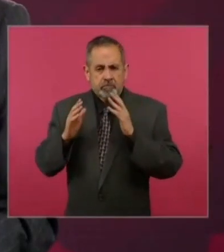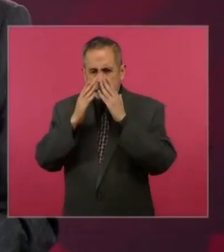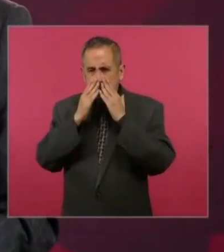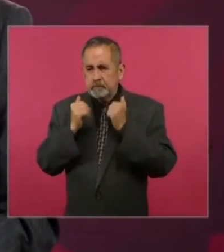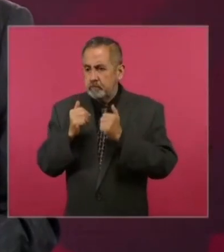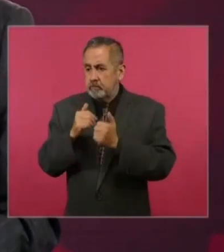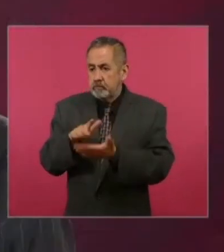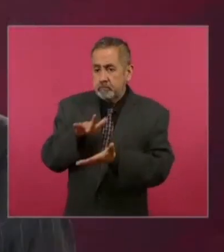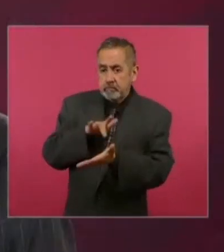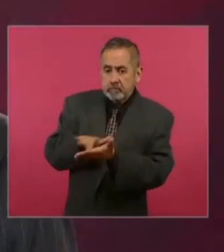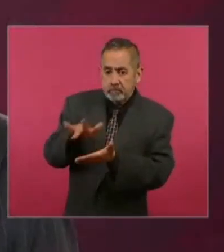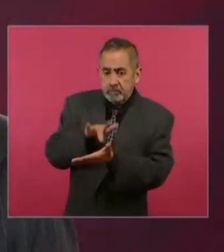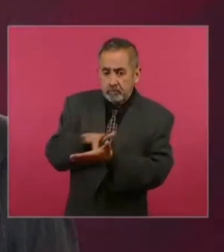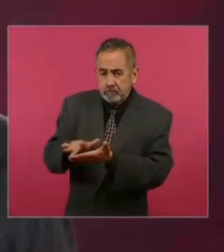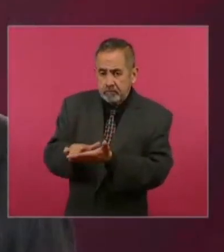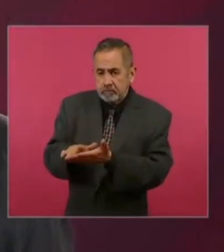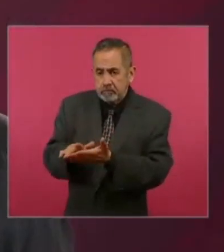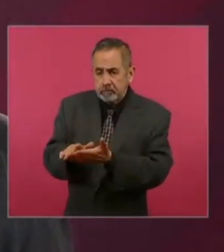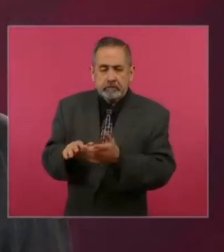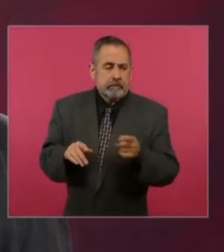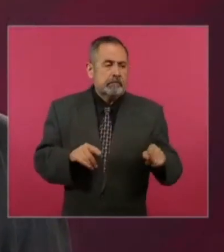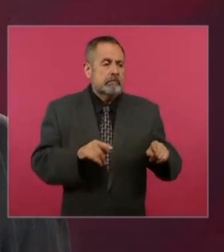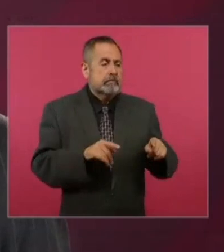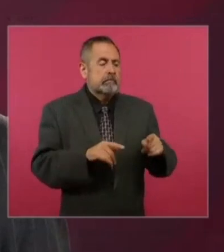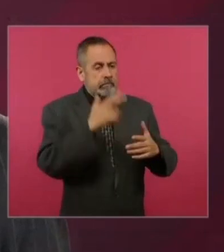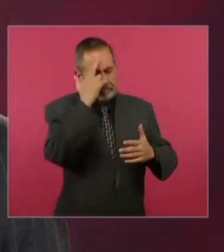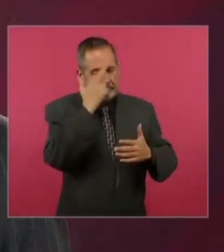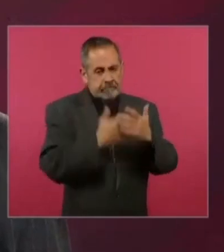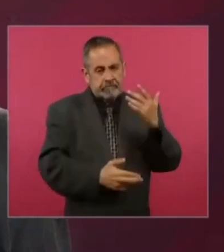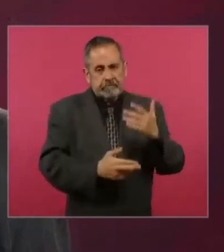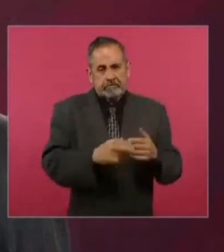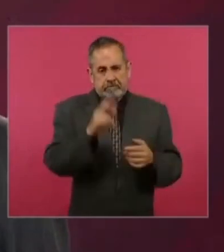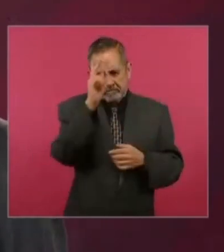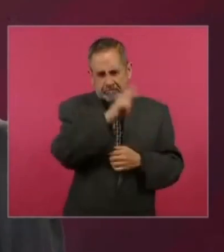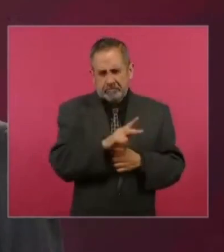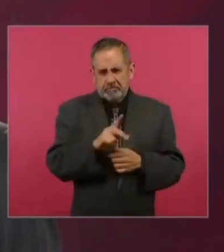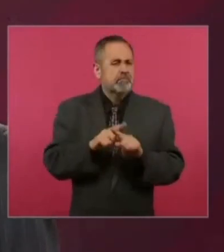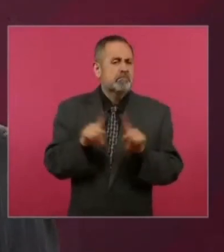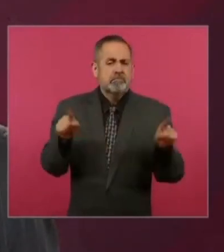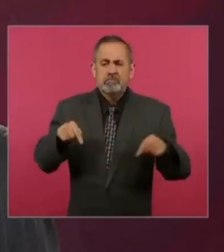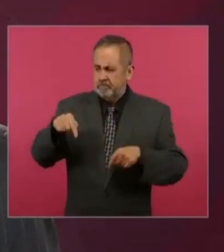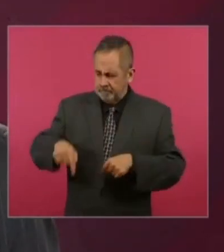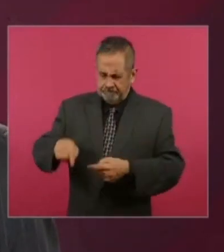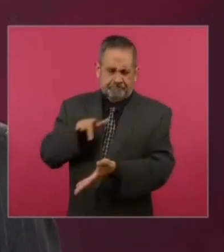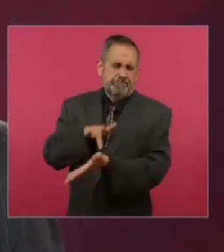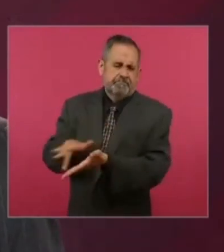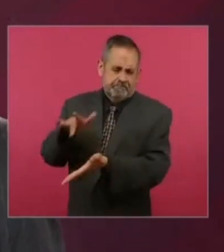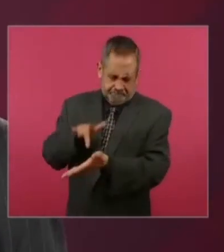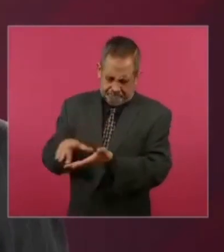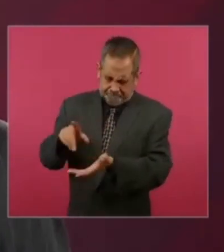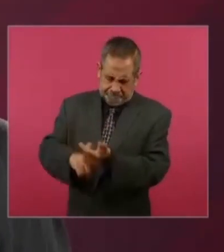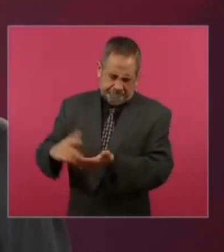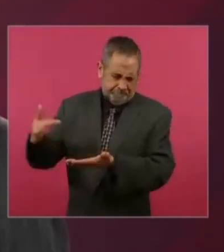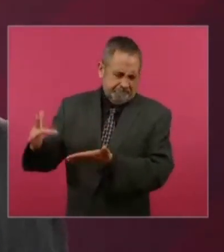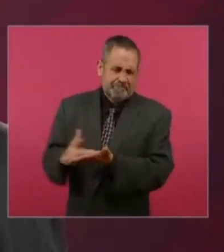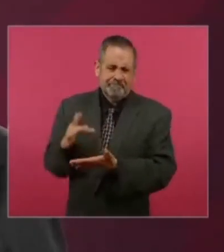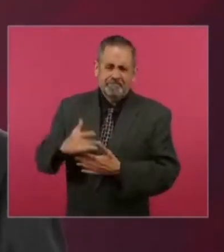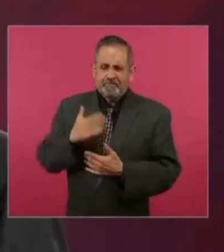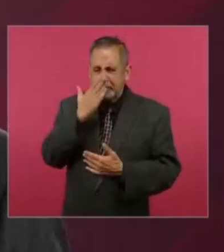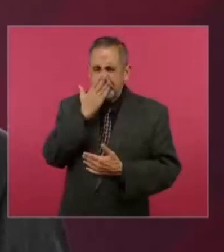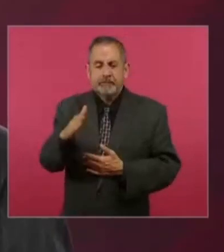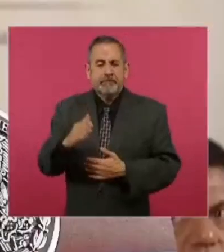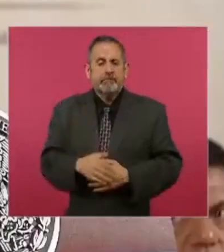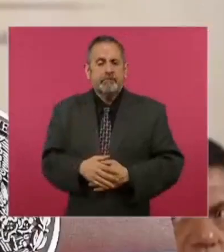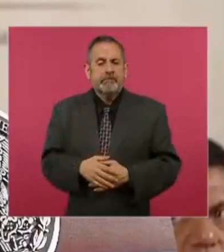es el presidente de los Estados Unidos quienes los nomina y es el senado de los Estados Unidos Ricardo ratifica así funciona